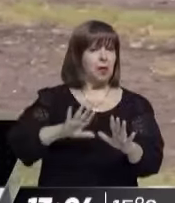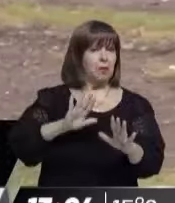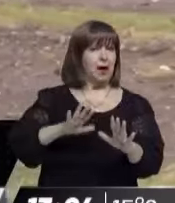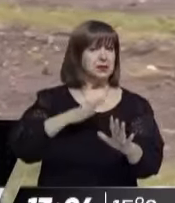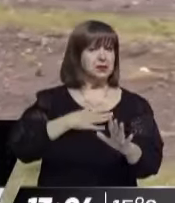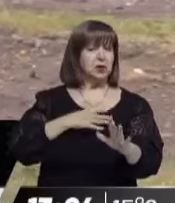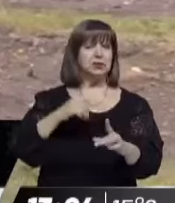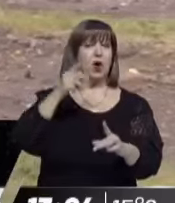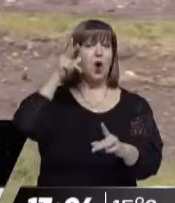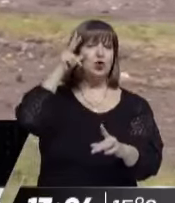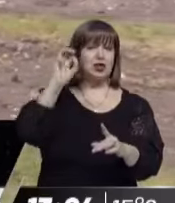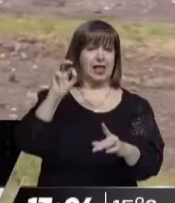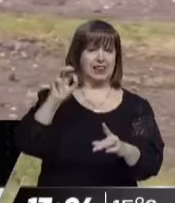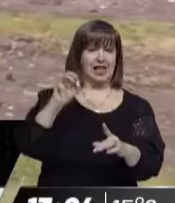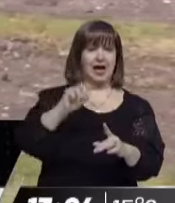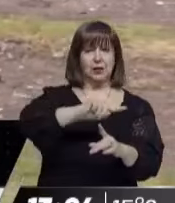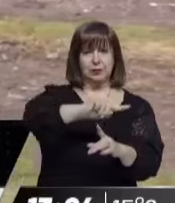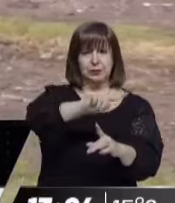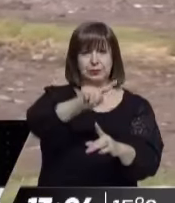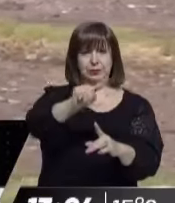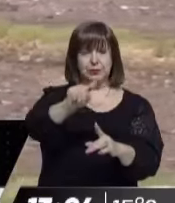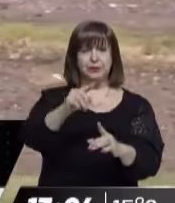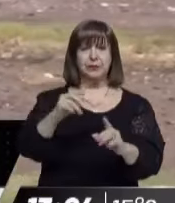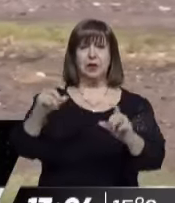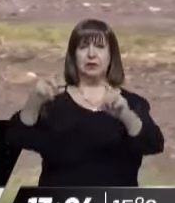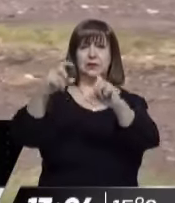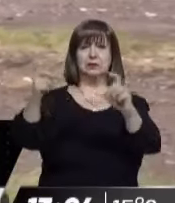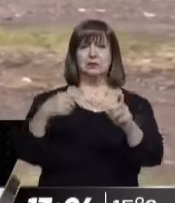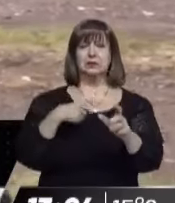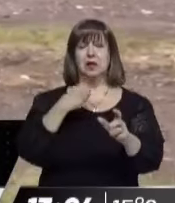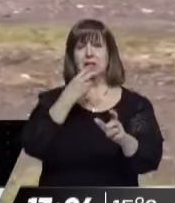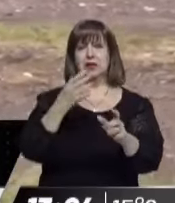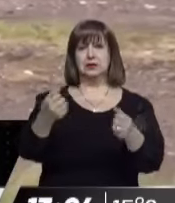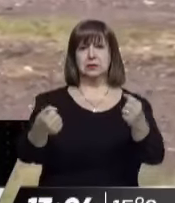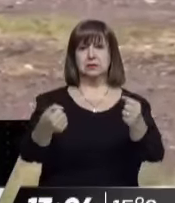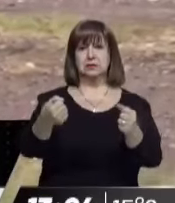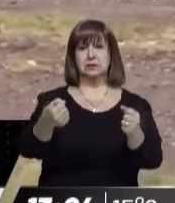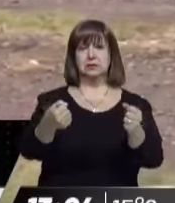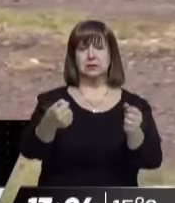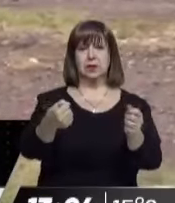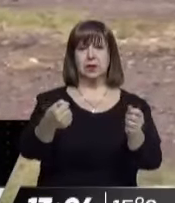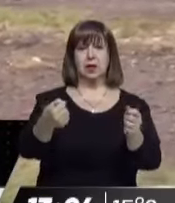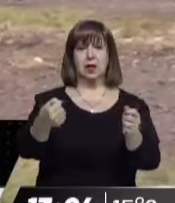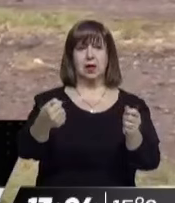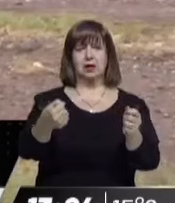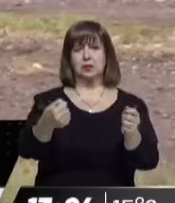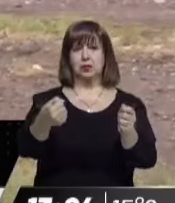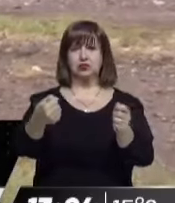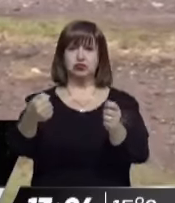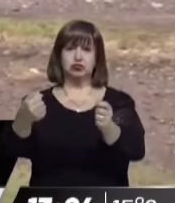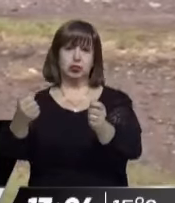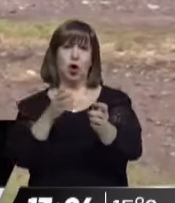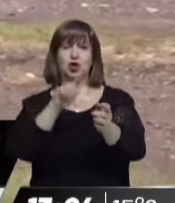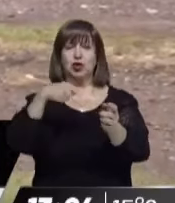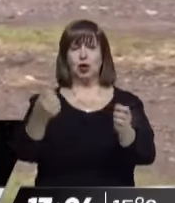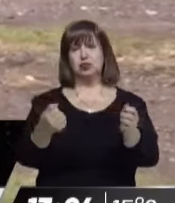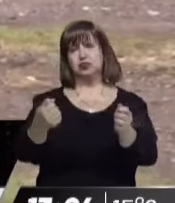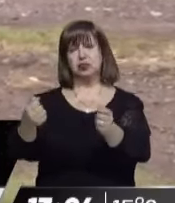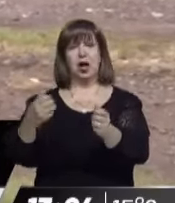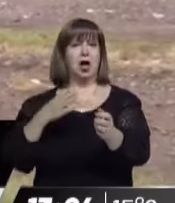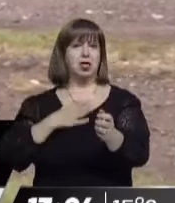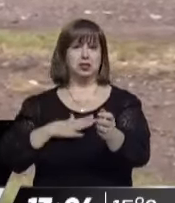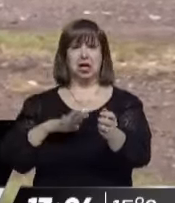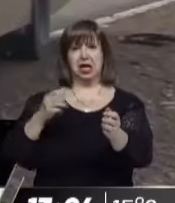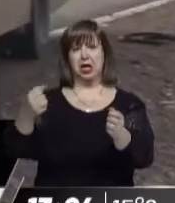mi velocidad 80, prendí el señalero para intercambiar de carril, para poder pasar el equipo y bueno, venía normalmente